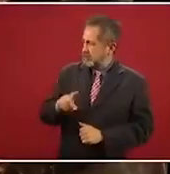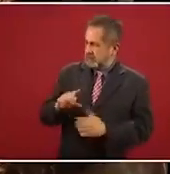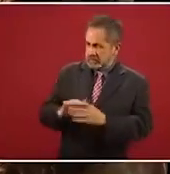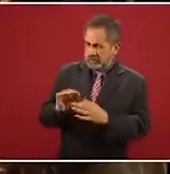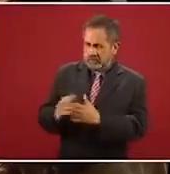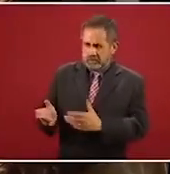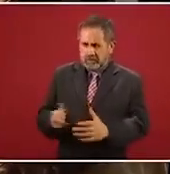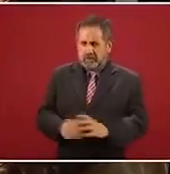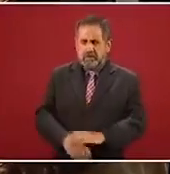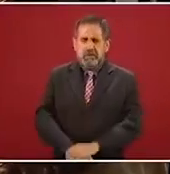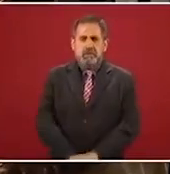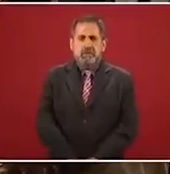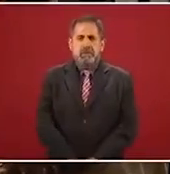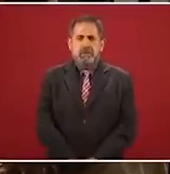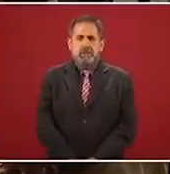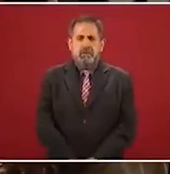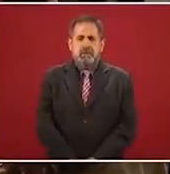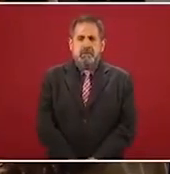explicar?